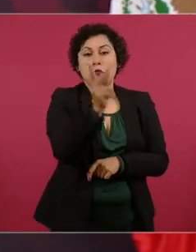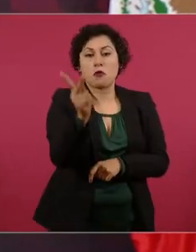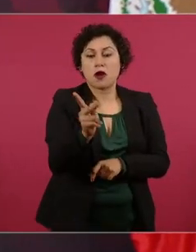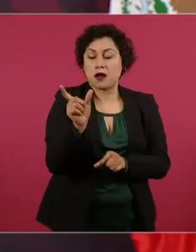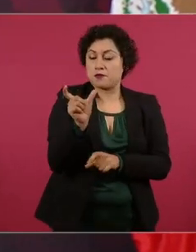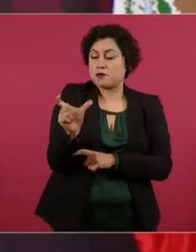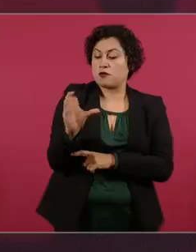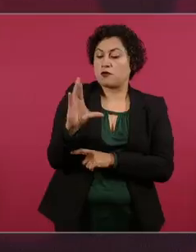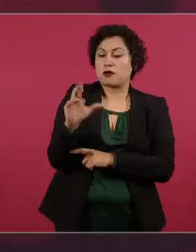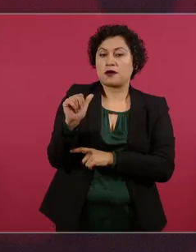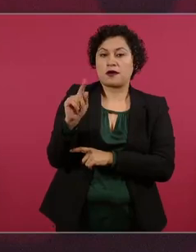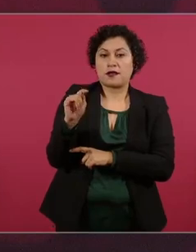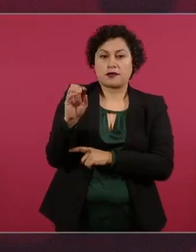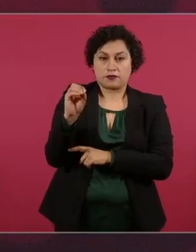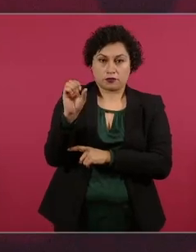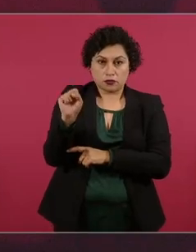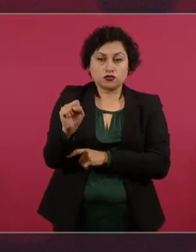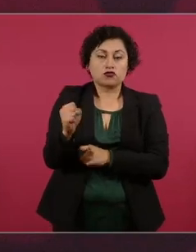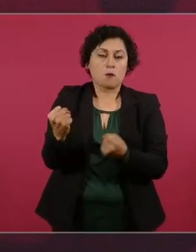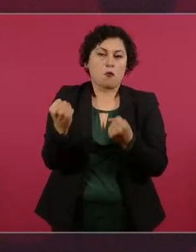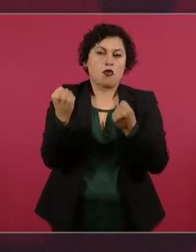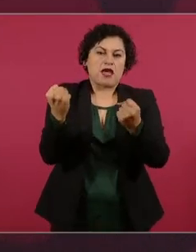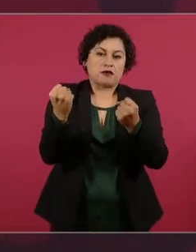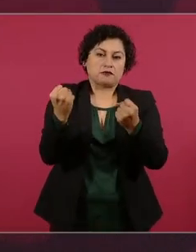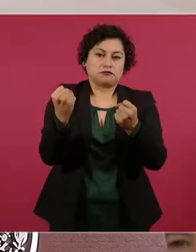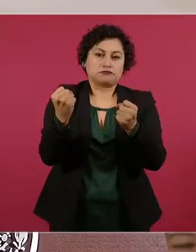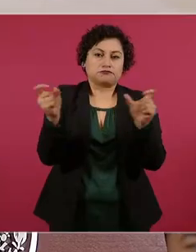poder. Ellos quieren poder